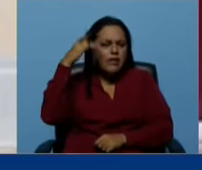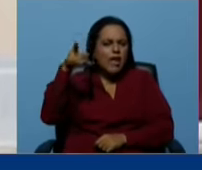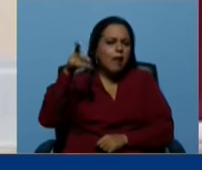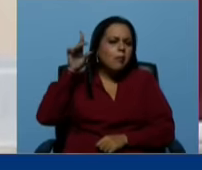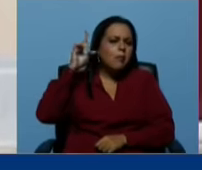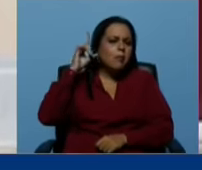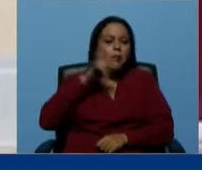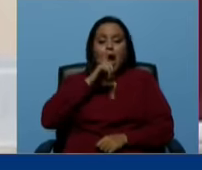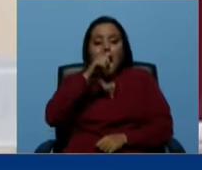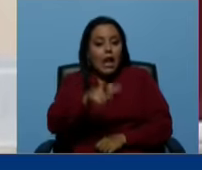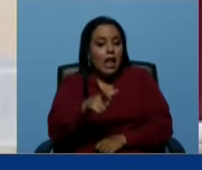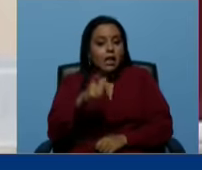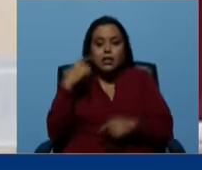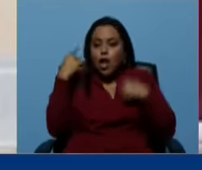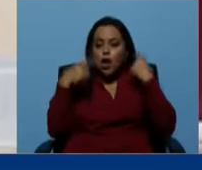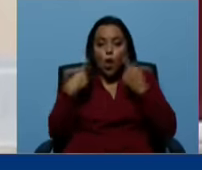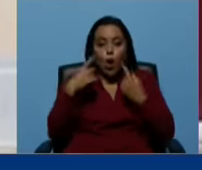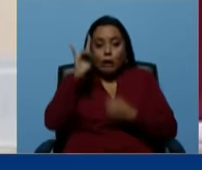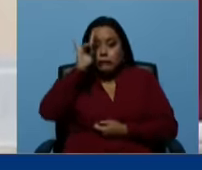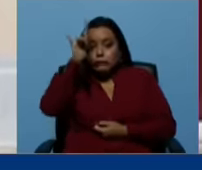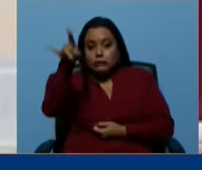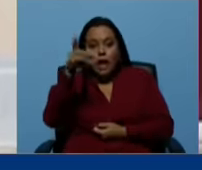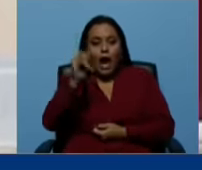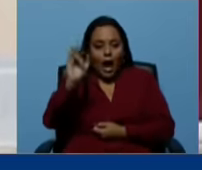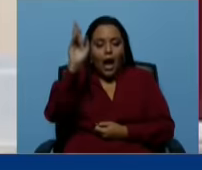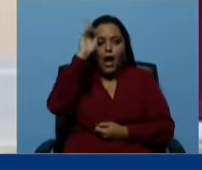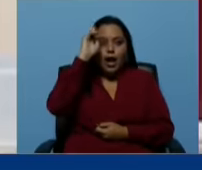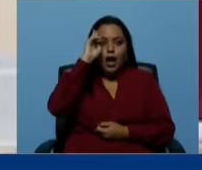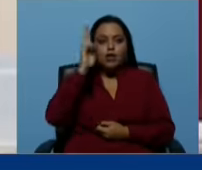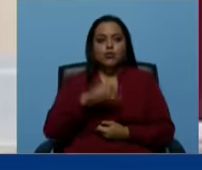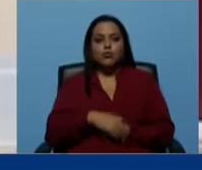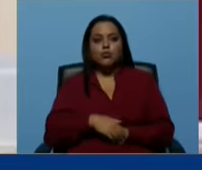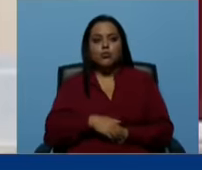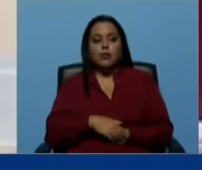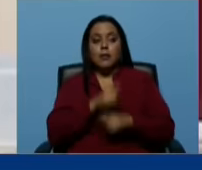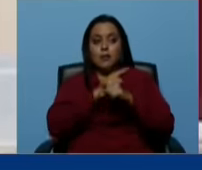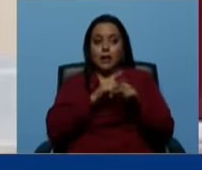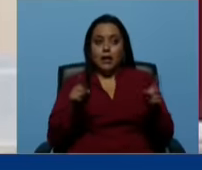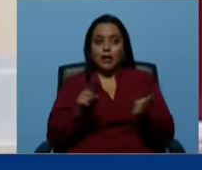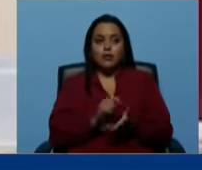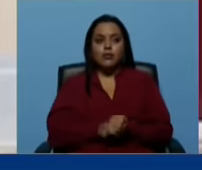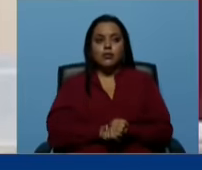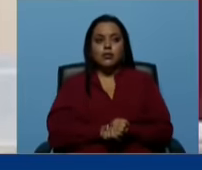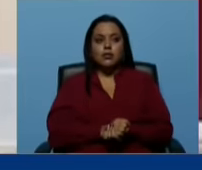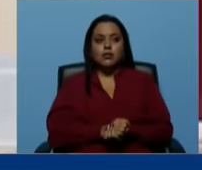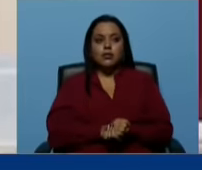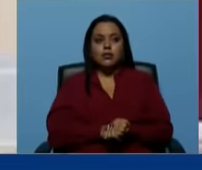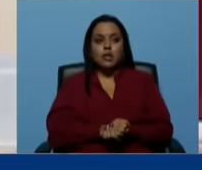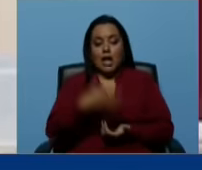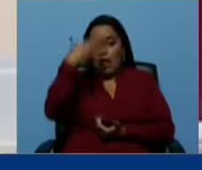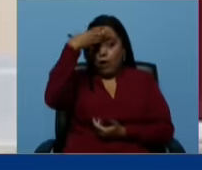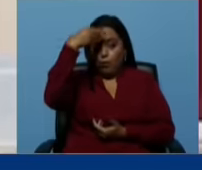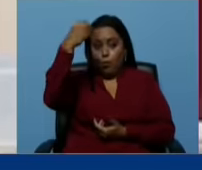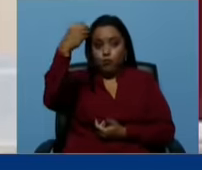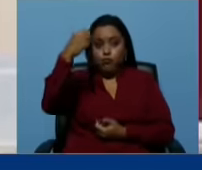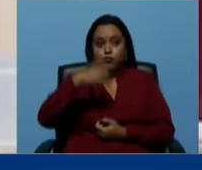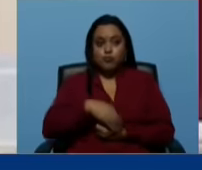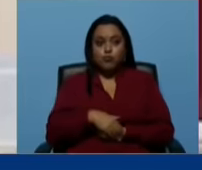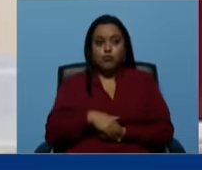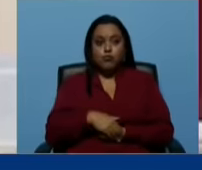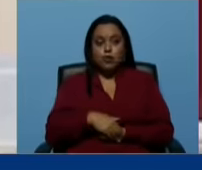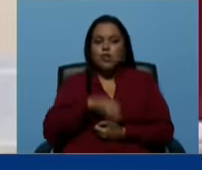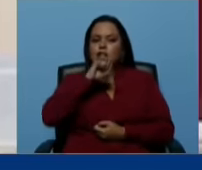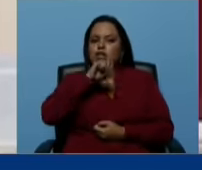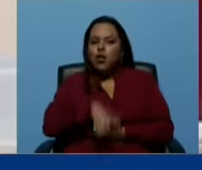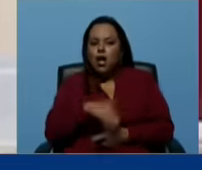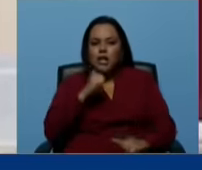violenta, que está loca, y tienen razón. Pero el Edmundo, con su historial